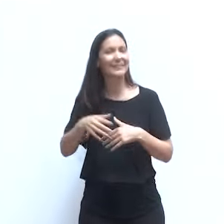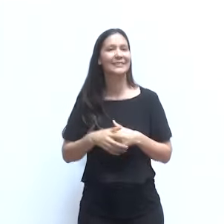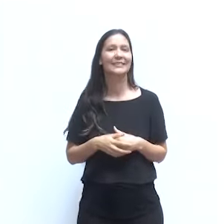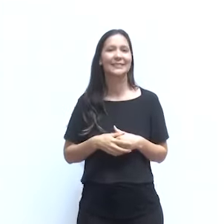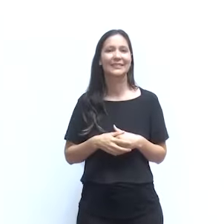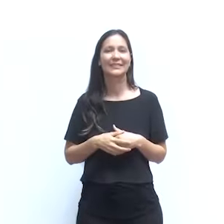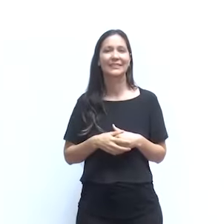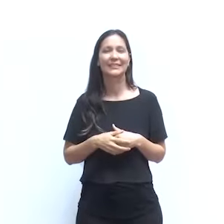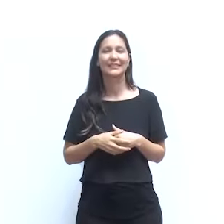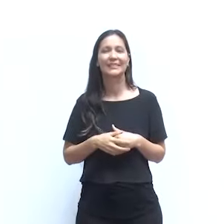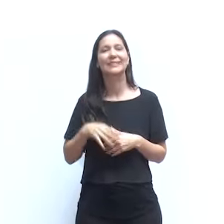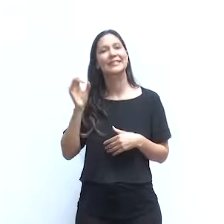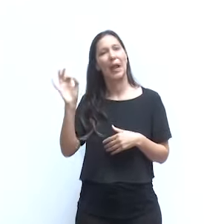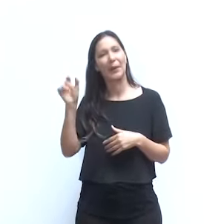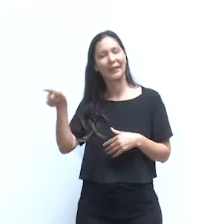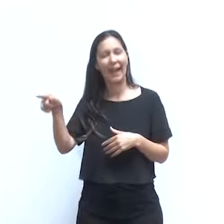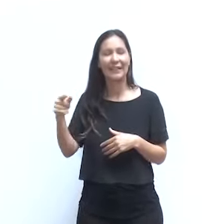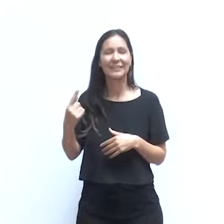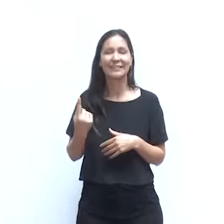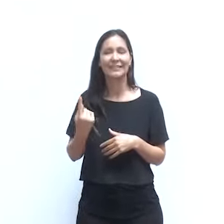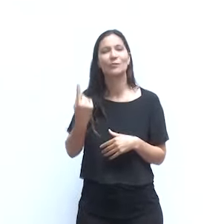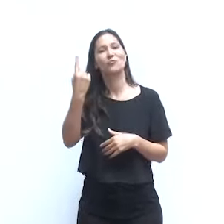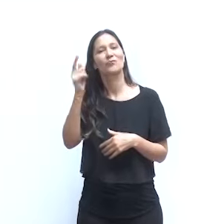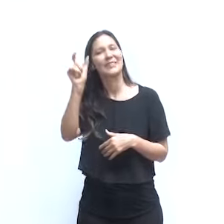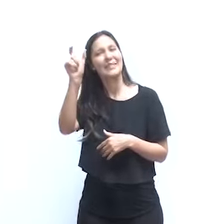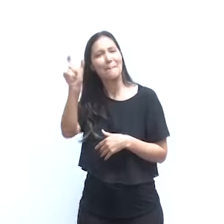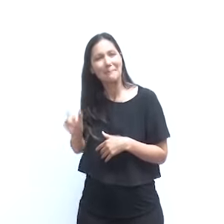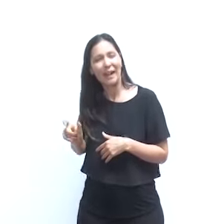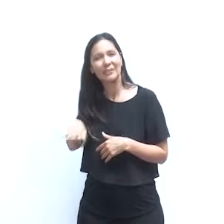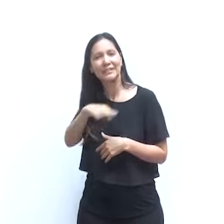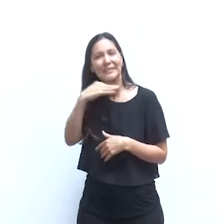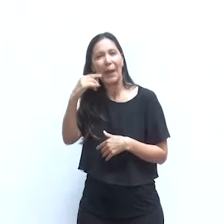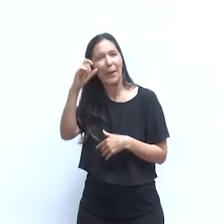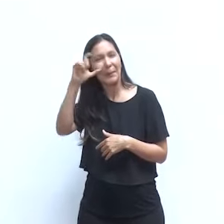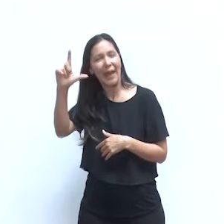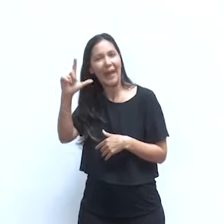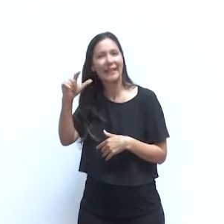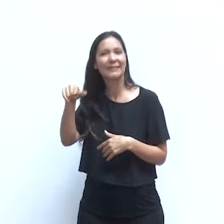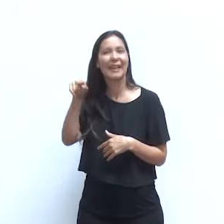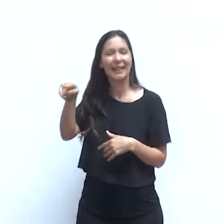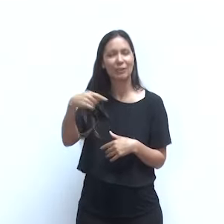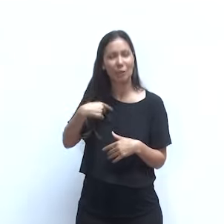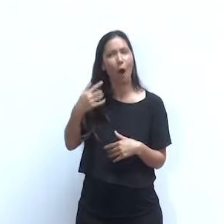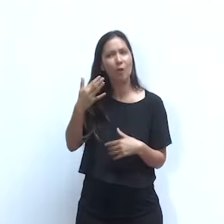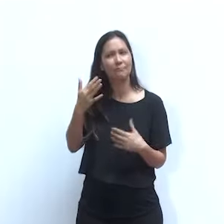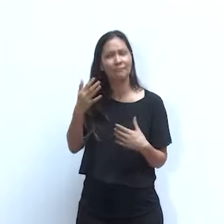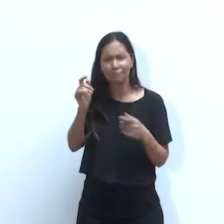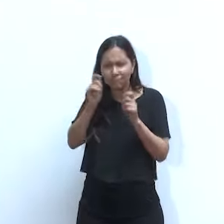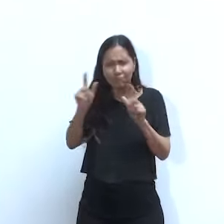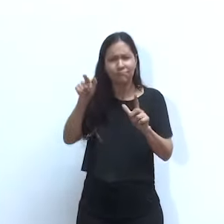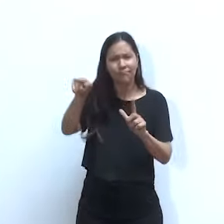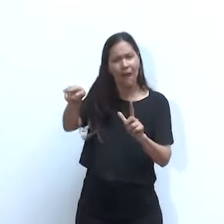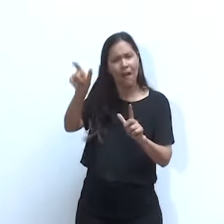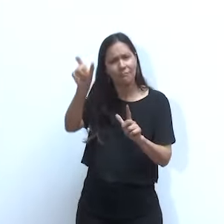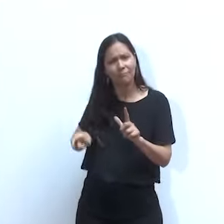que a mí me parece que hay en Javier este una una mueca que a mí siempre me llamó la atención